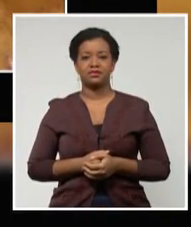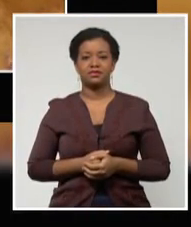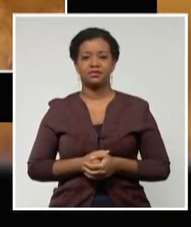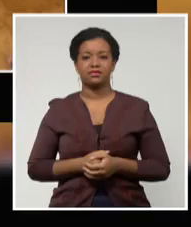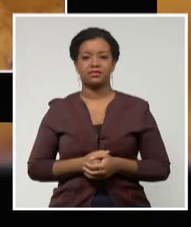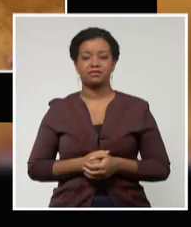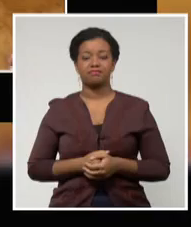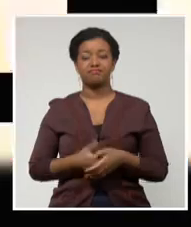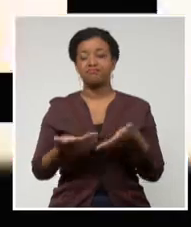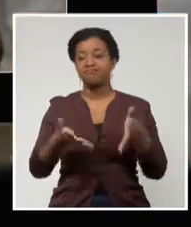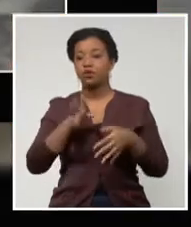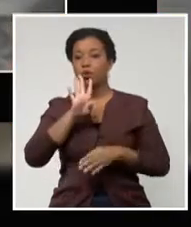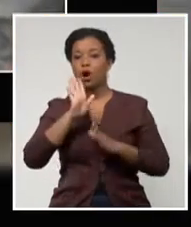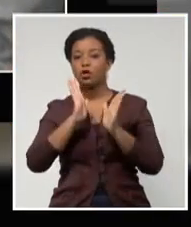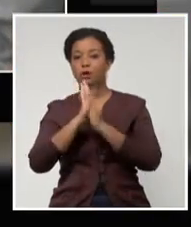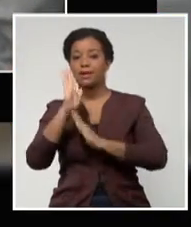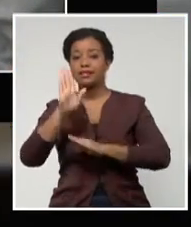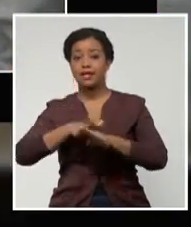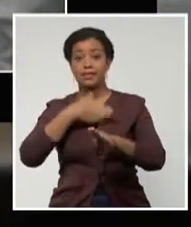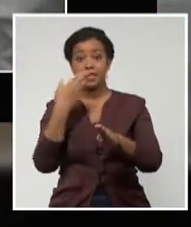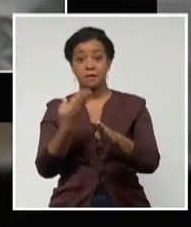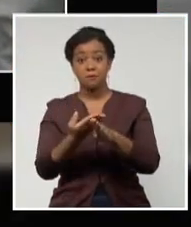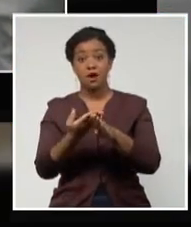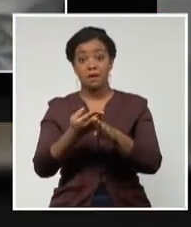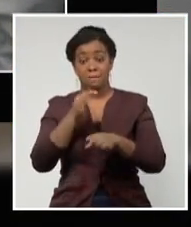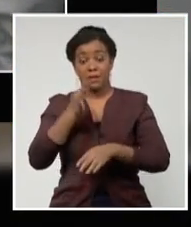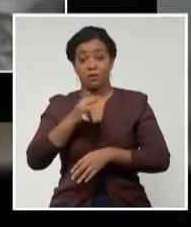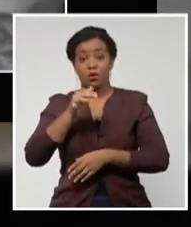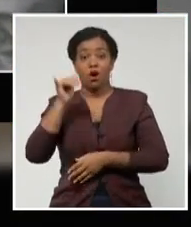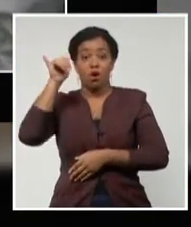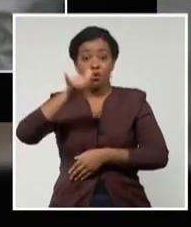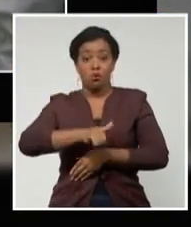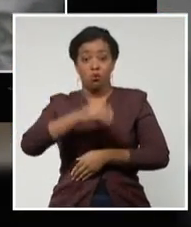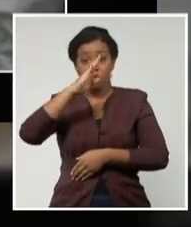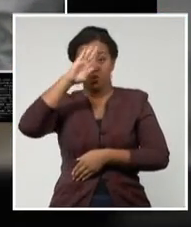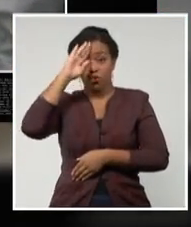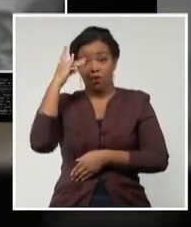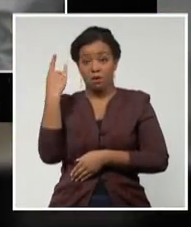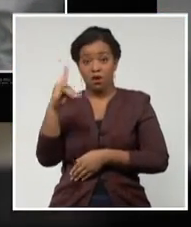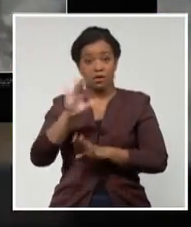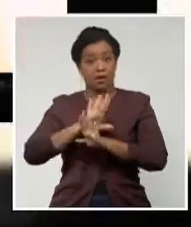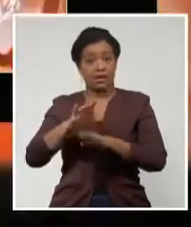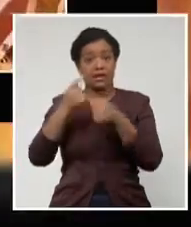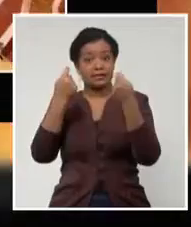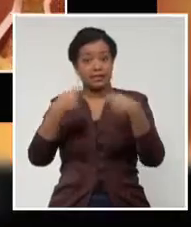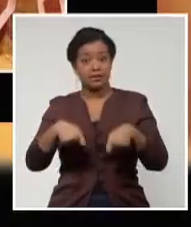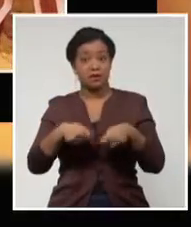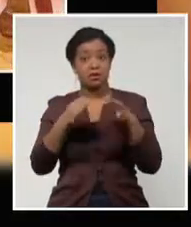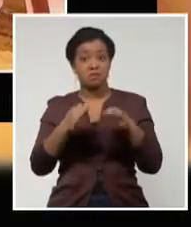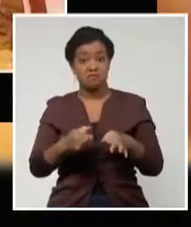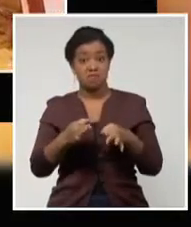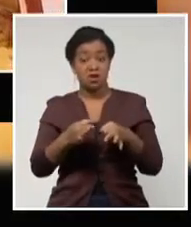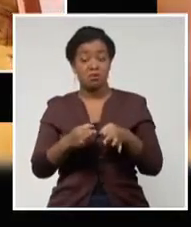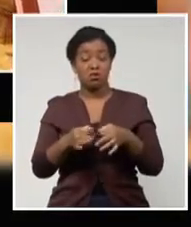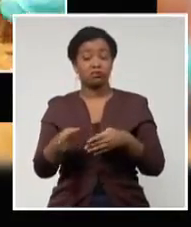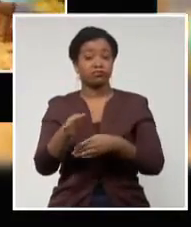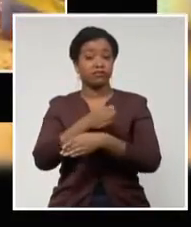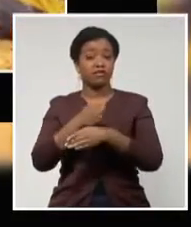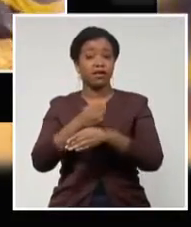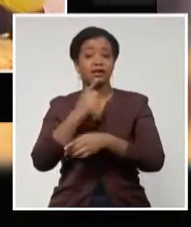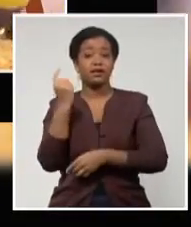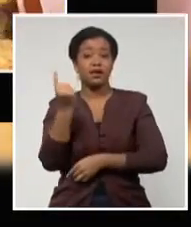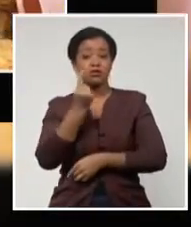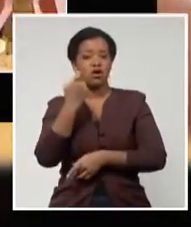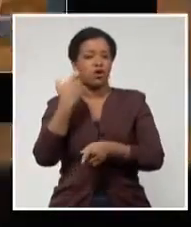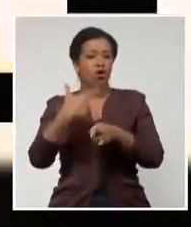Apenas 4 meses después de la abrupta salida de la Brigada Médica de Cuba en Bolivia, tanto el Estado plurinacional como en otros países de América